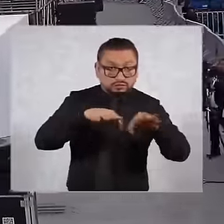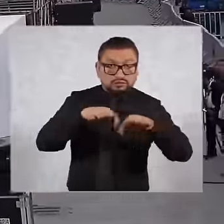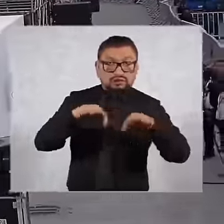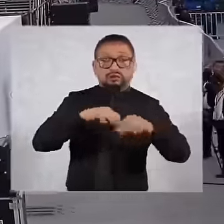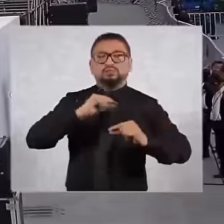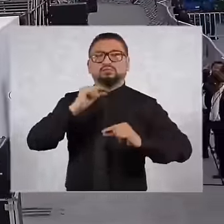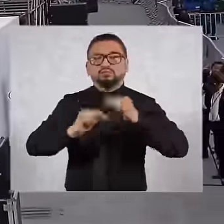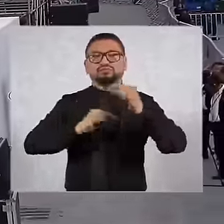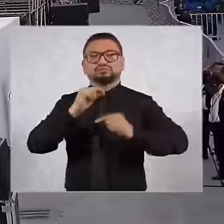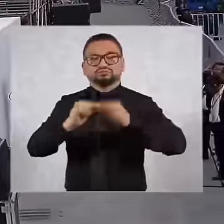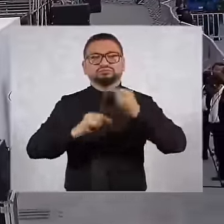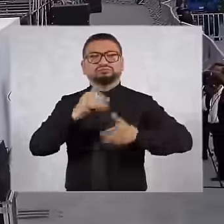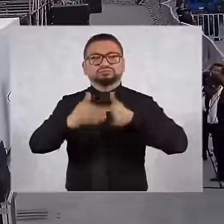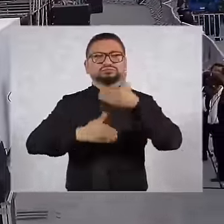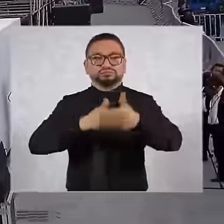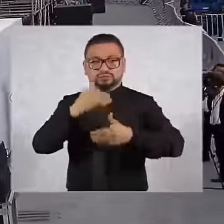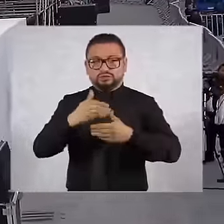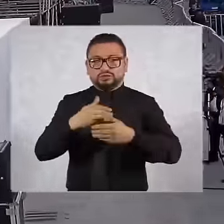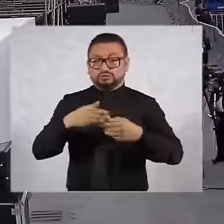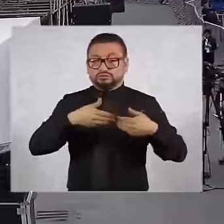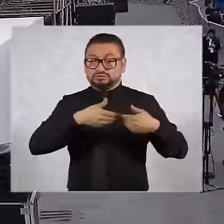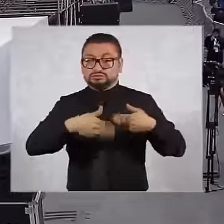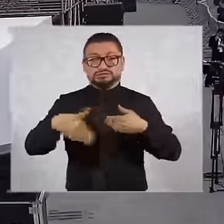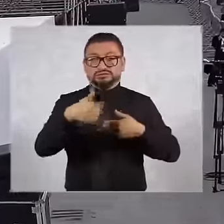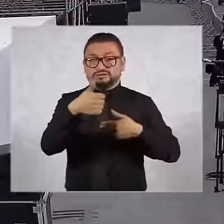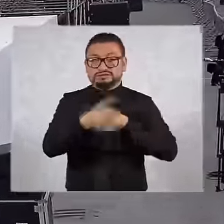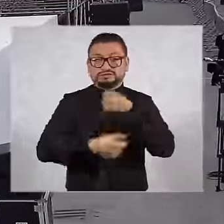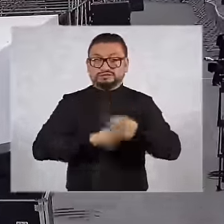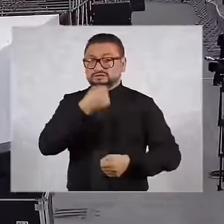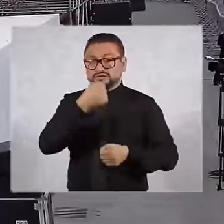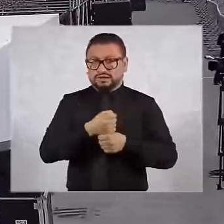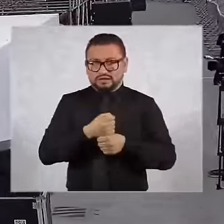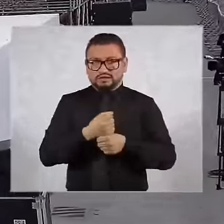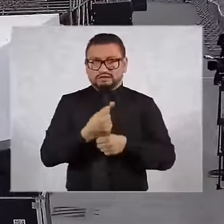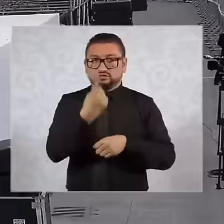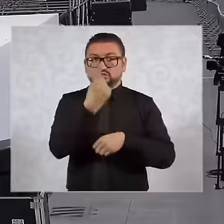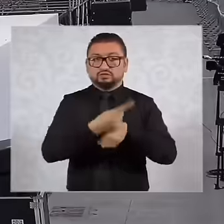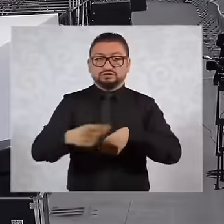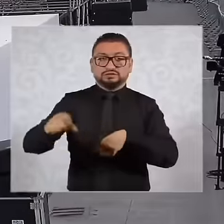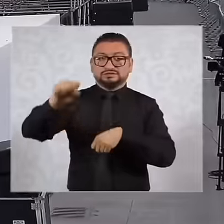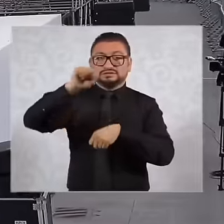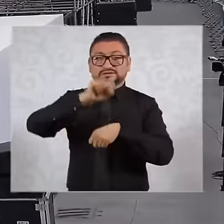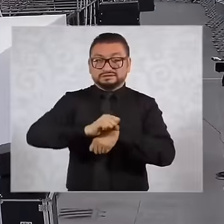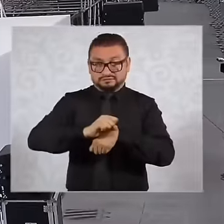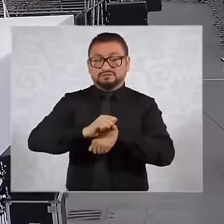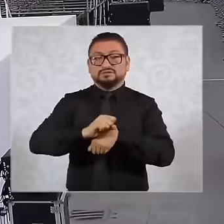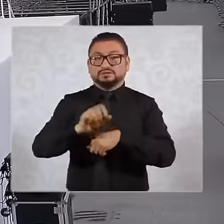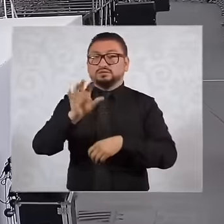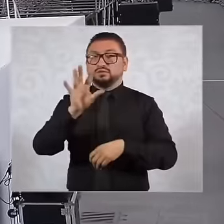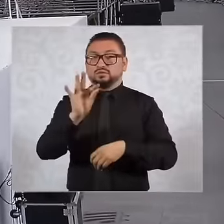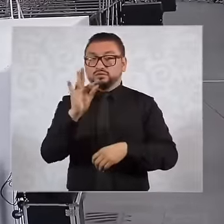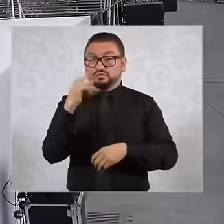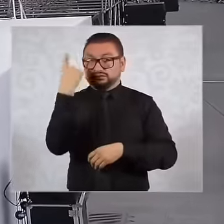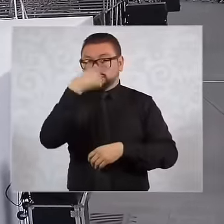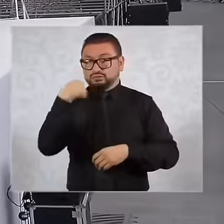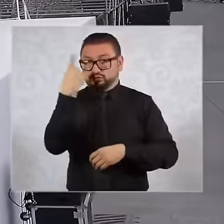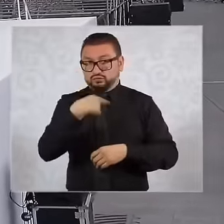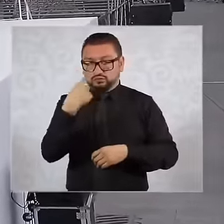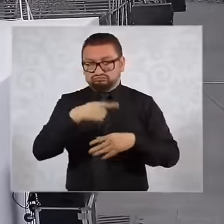alcanzando paulatinamente en el sexenio la semana de 40 horas.